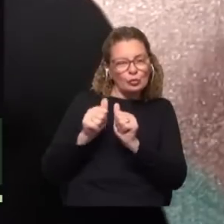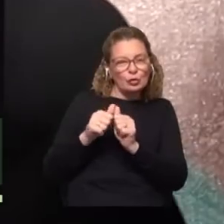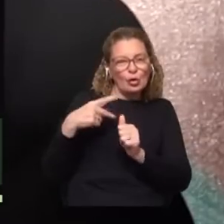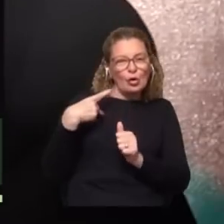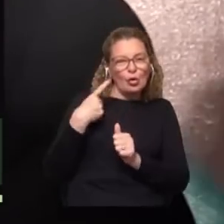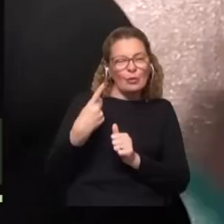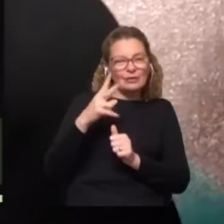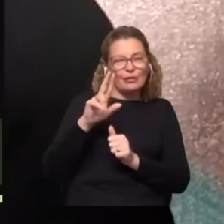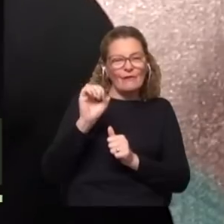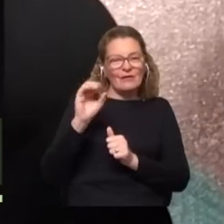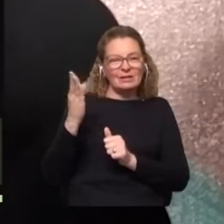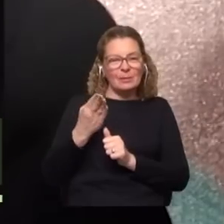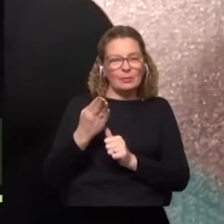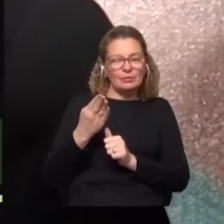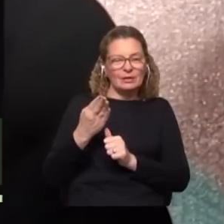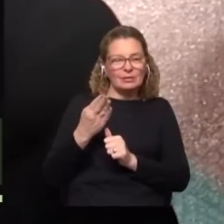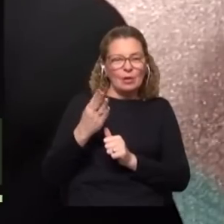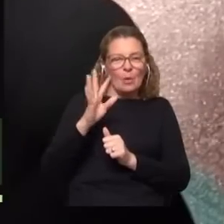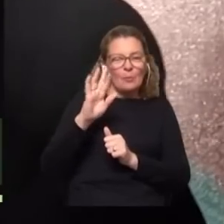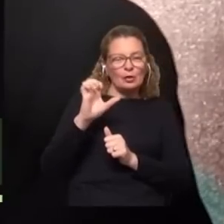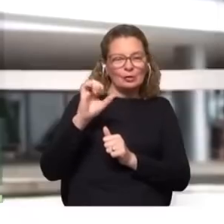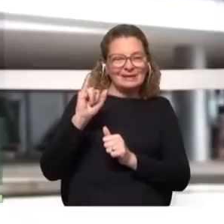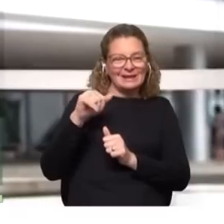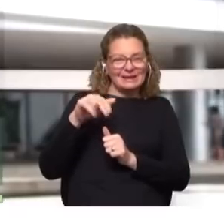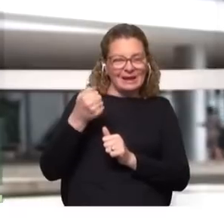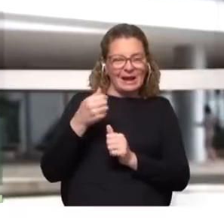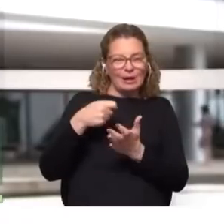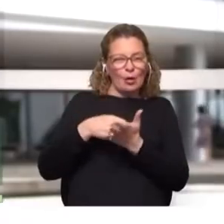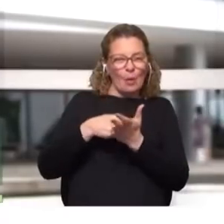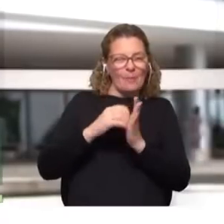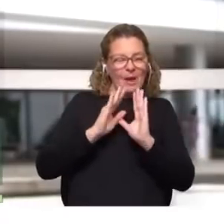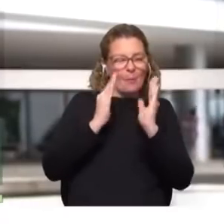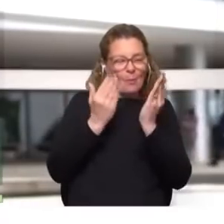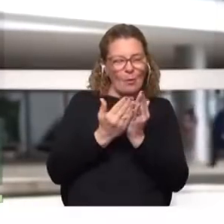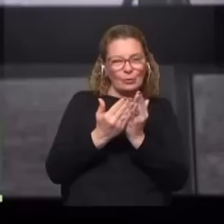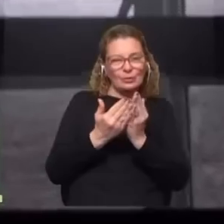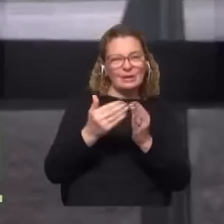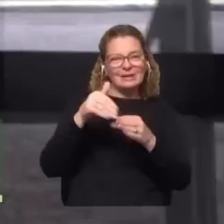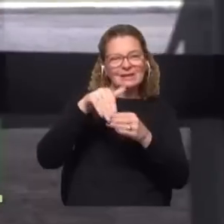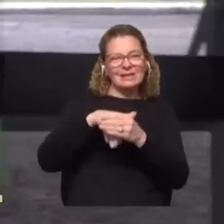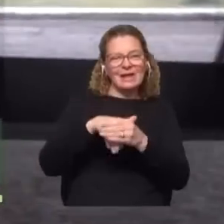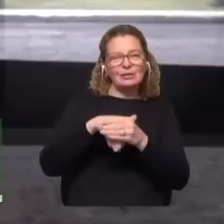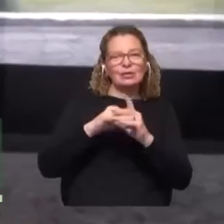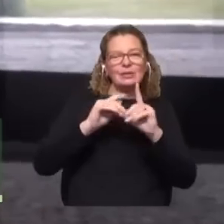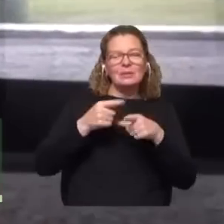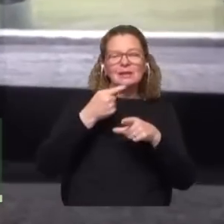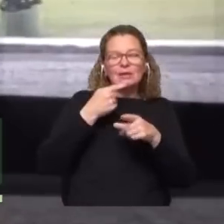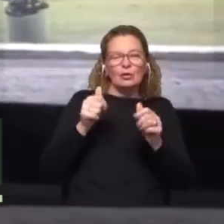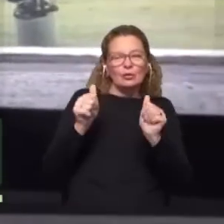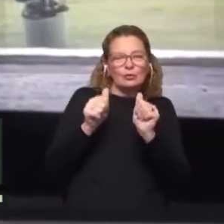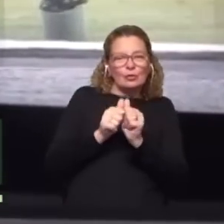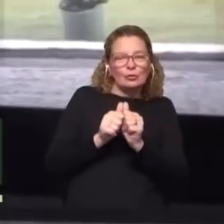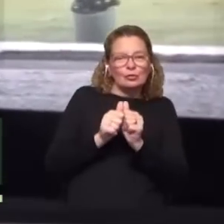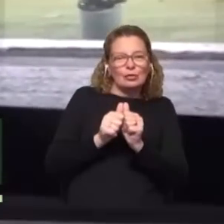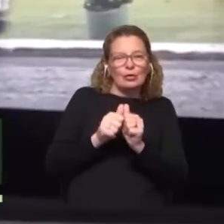dueños de casi el 20% de las proteínas que consume el mundo el candidato presidencial por el oficialismo también se reunió con el